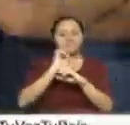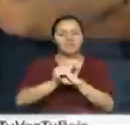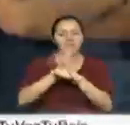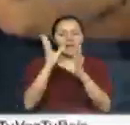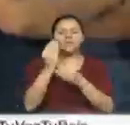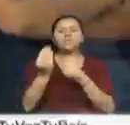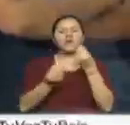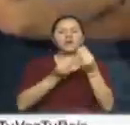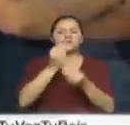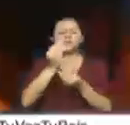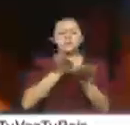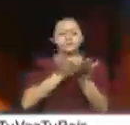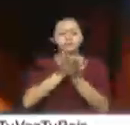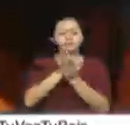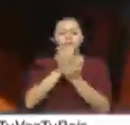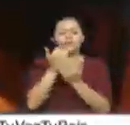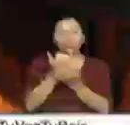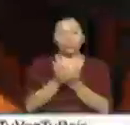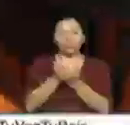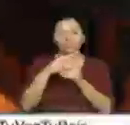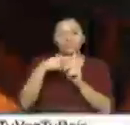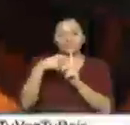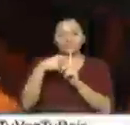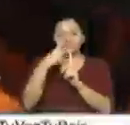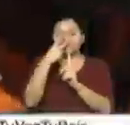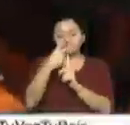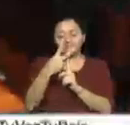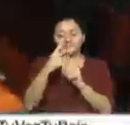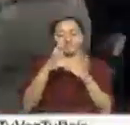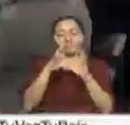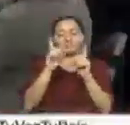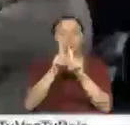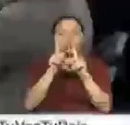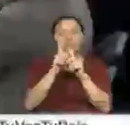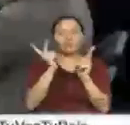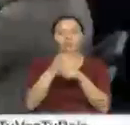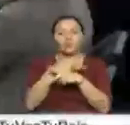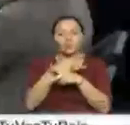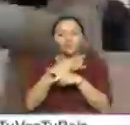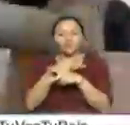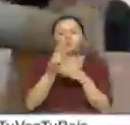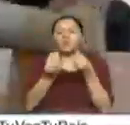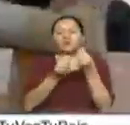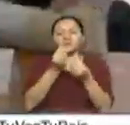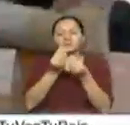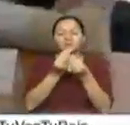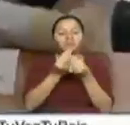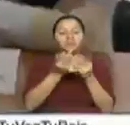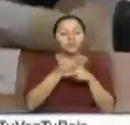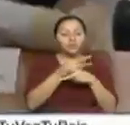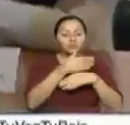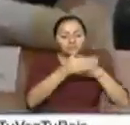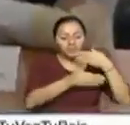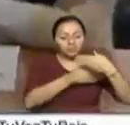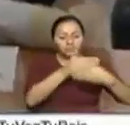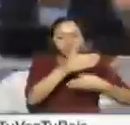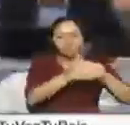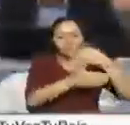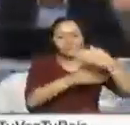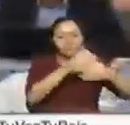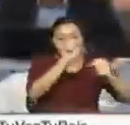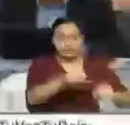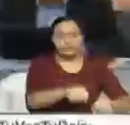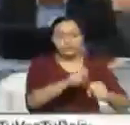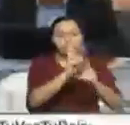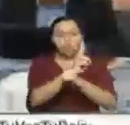qué son los canales de valor, es decir, el ciclo de producción de un determinado producto y cómo estos pueden ser utilizados